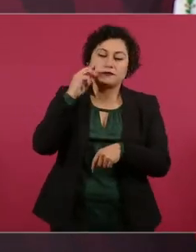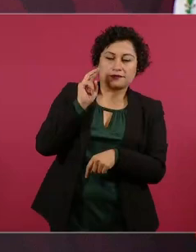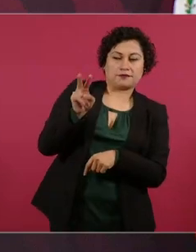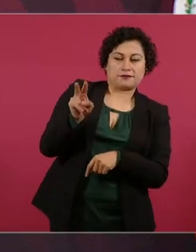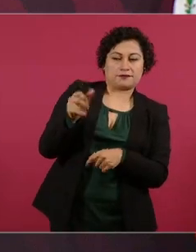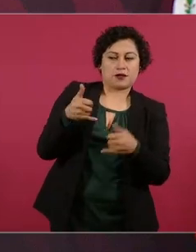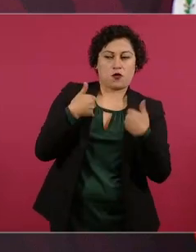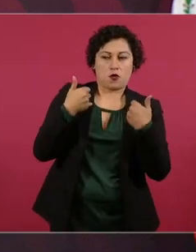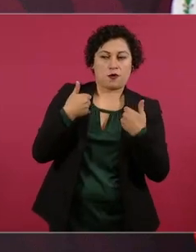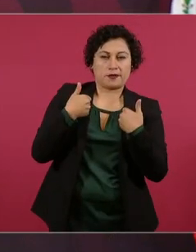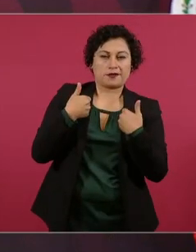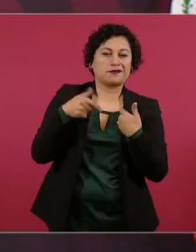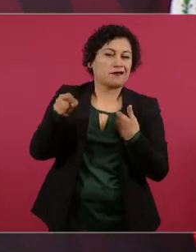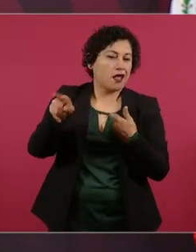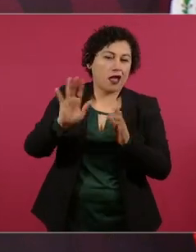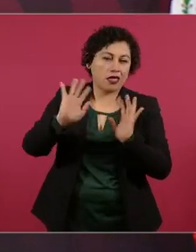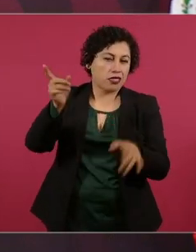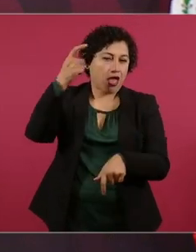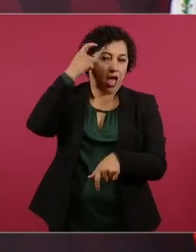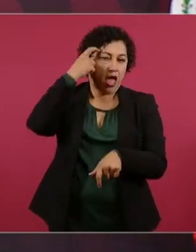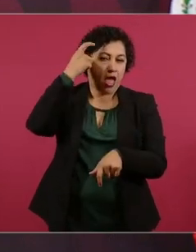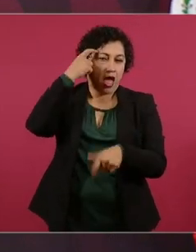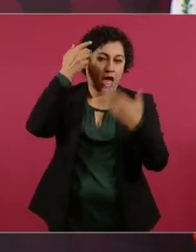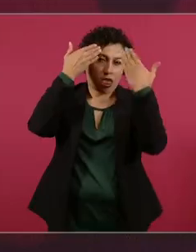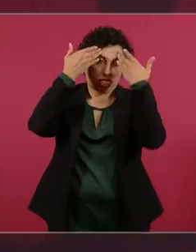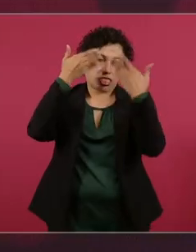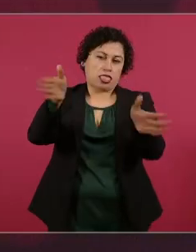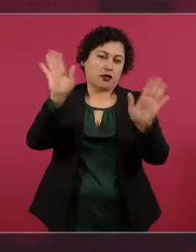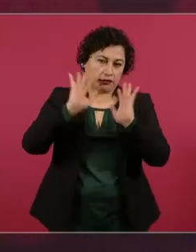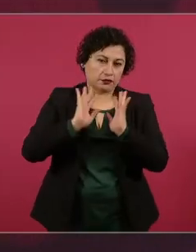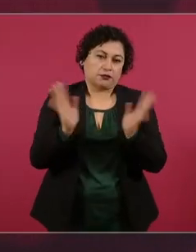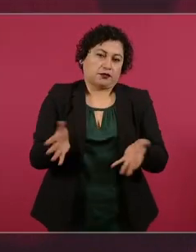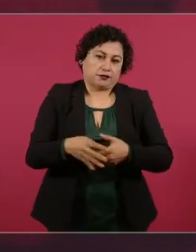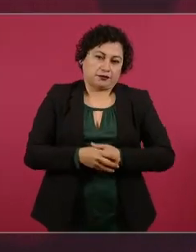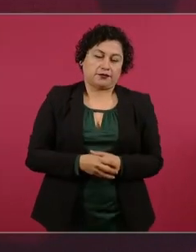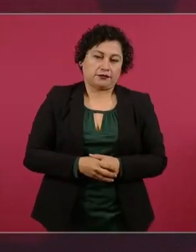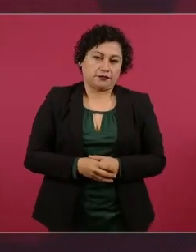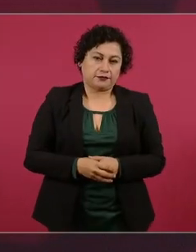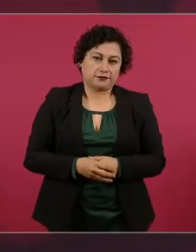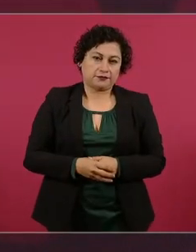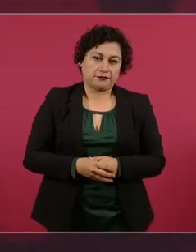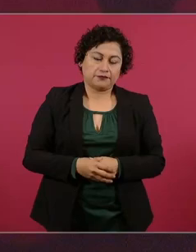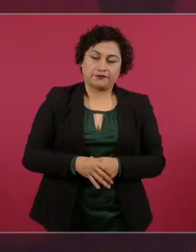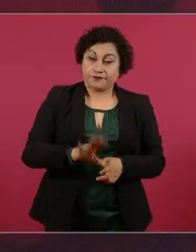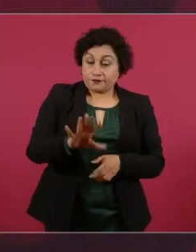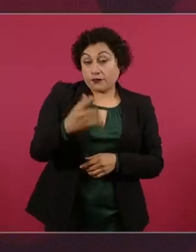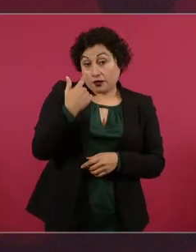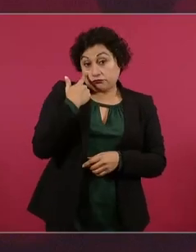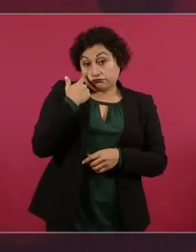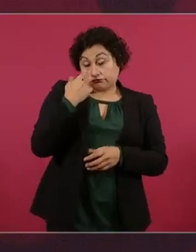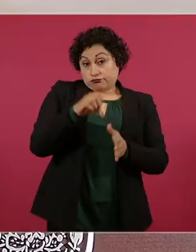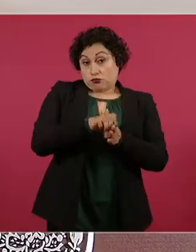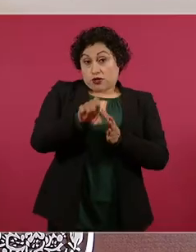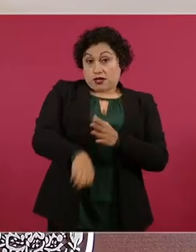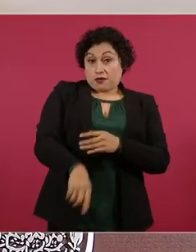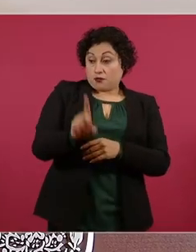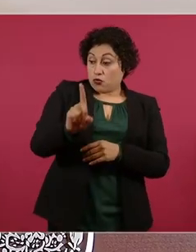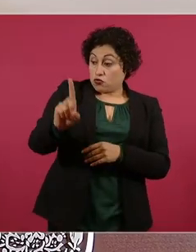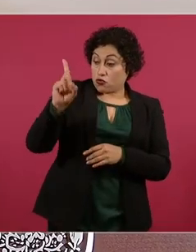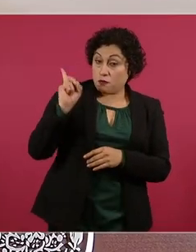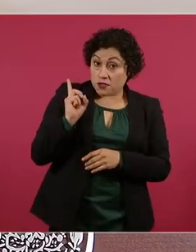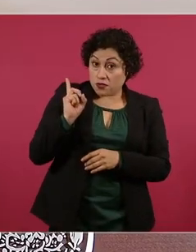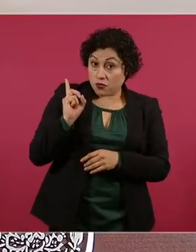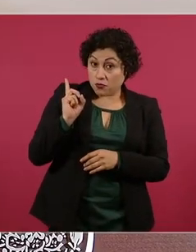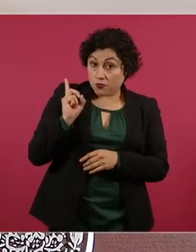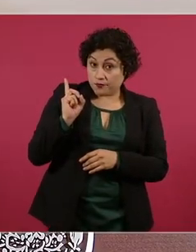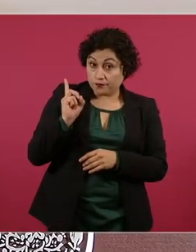están muy despiertos. La marcha, con todo respeto, del domingo,